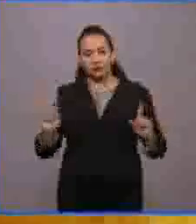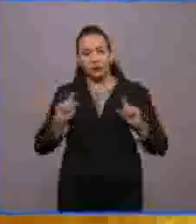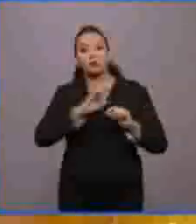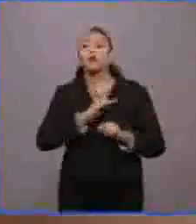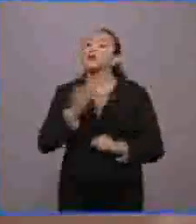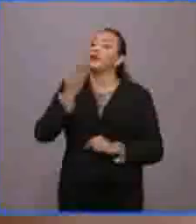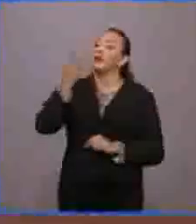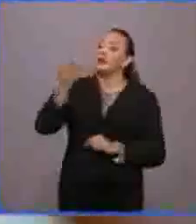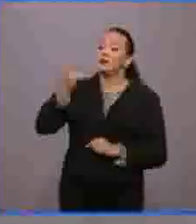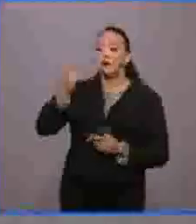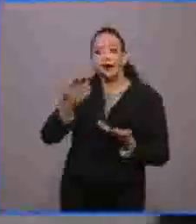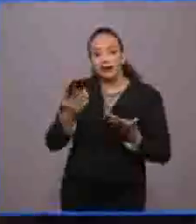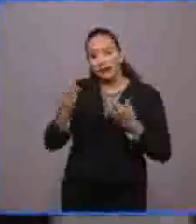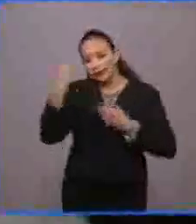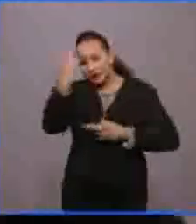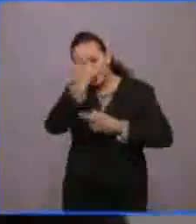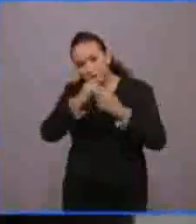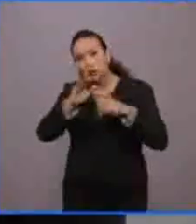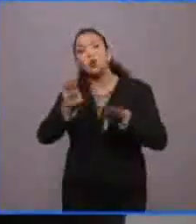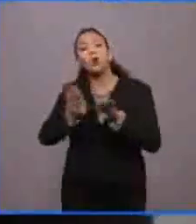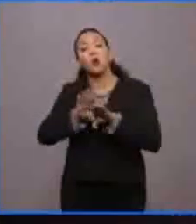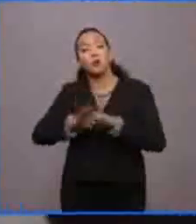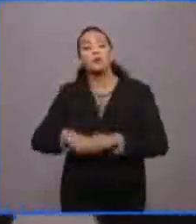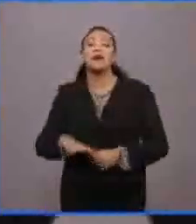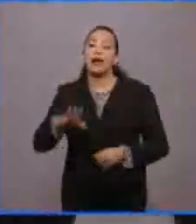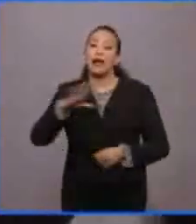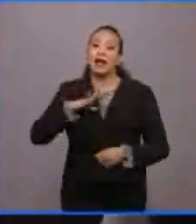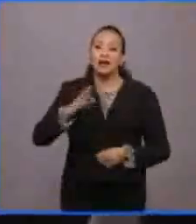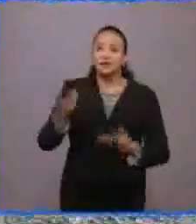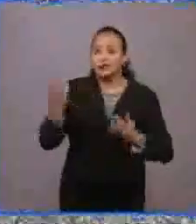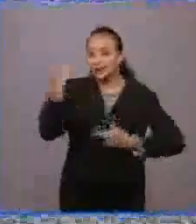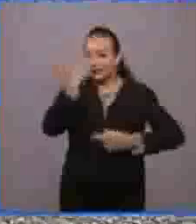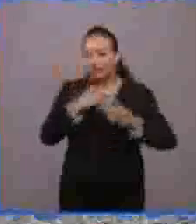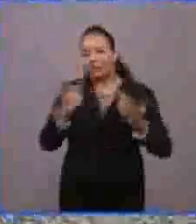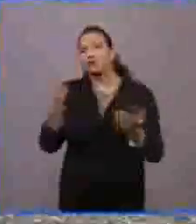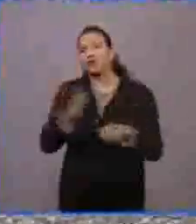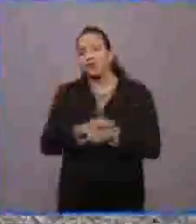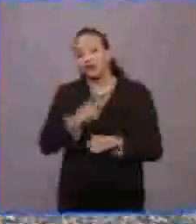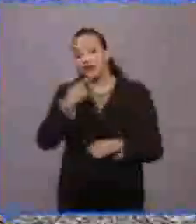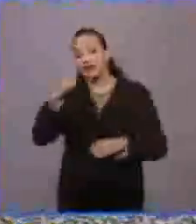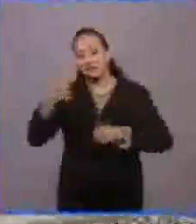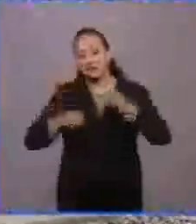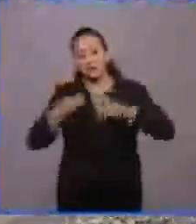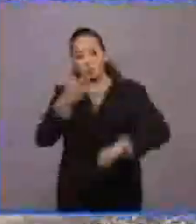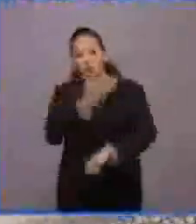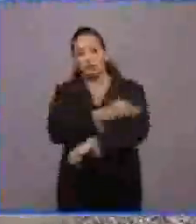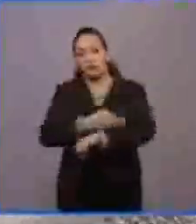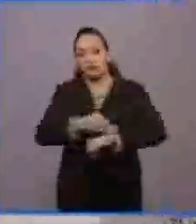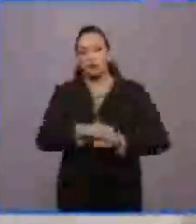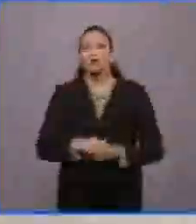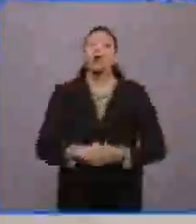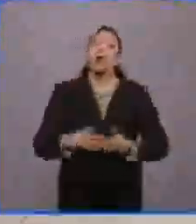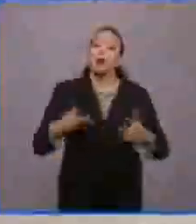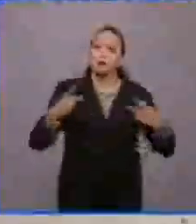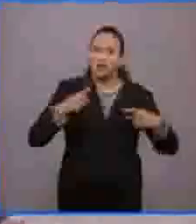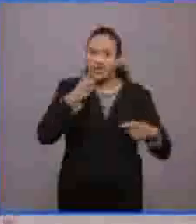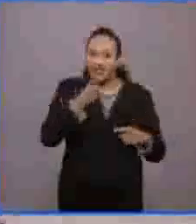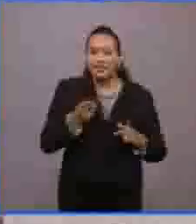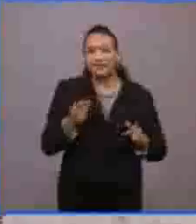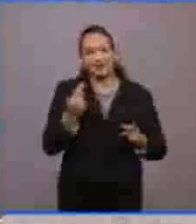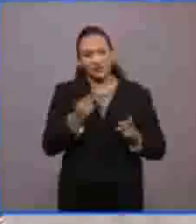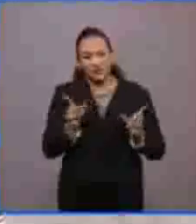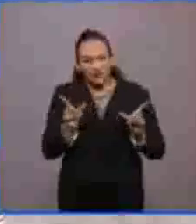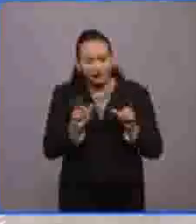ante instancia jurisdiccional a través de una controversia familiar. Si en la demanda la parte actora solicita la homologación y